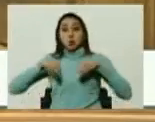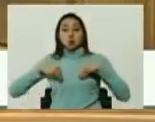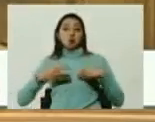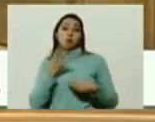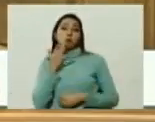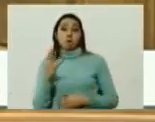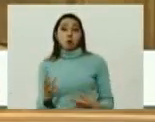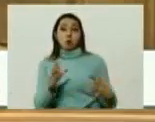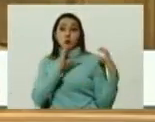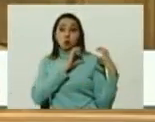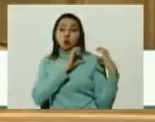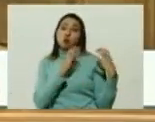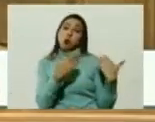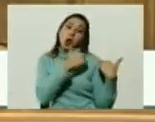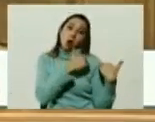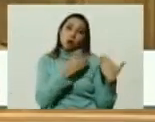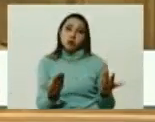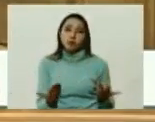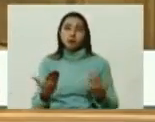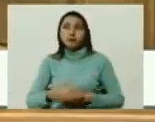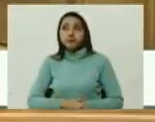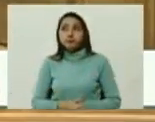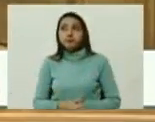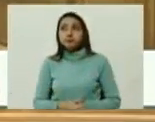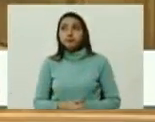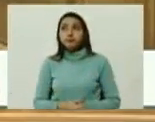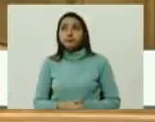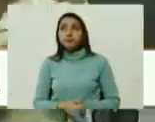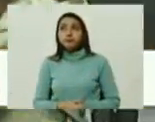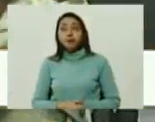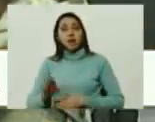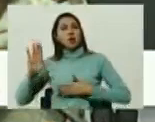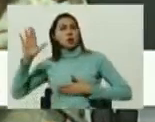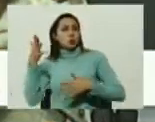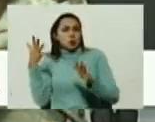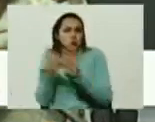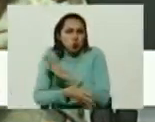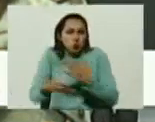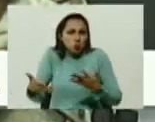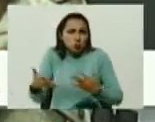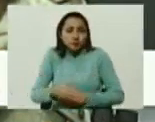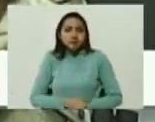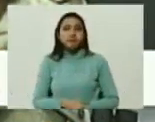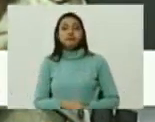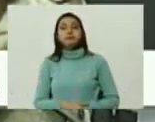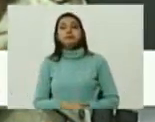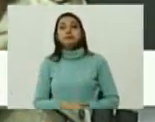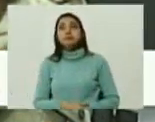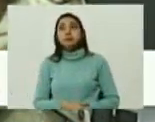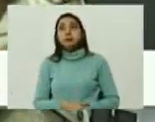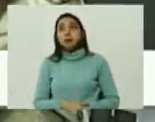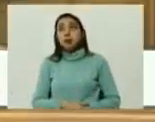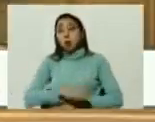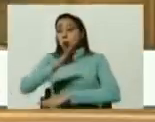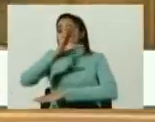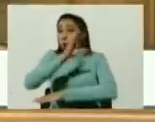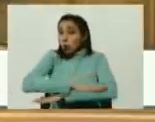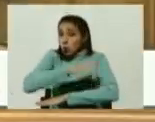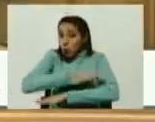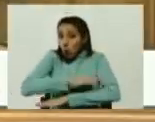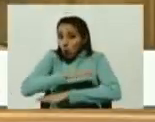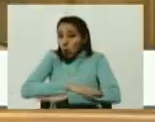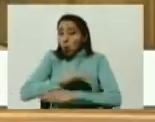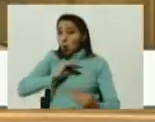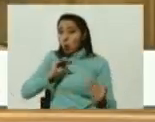de una responsabilidad el juramento en un acto entonces de comportamiento o de compromiso